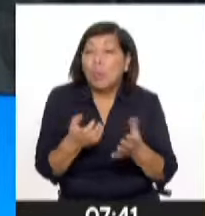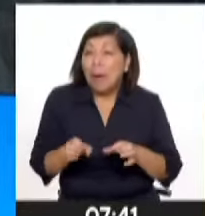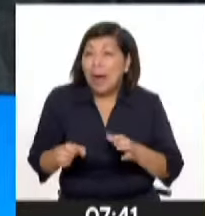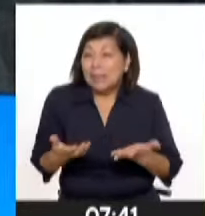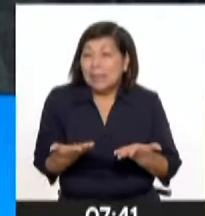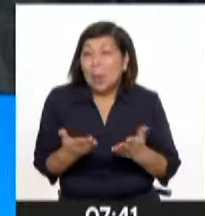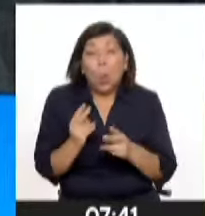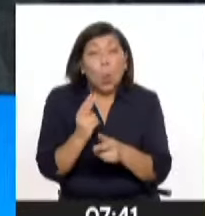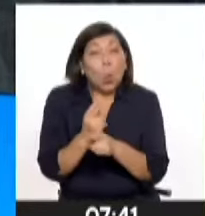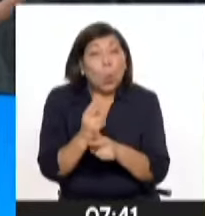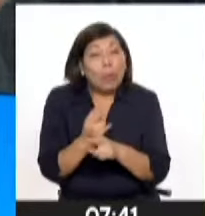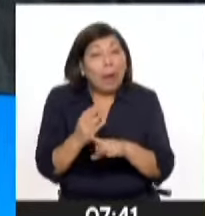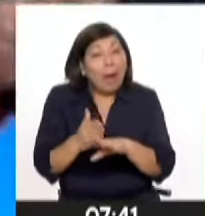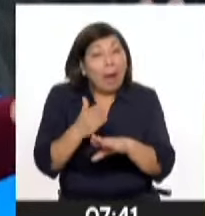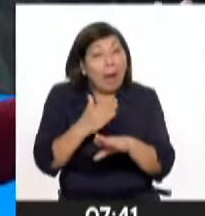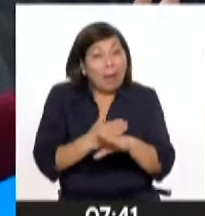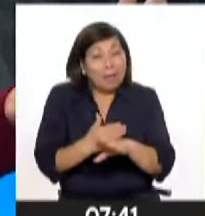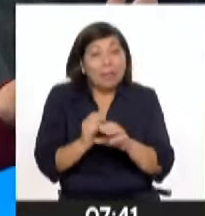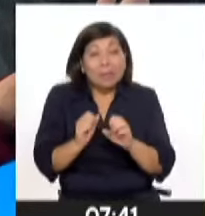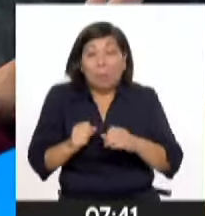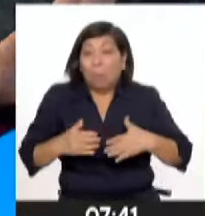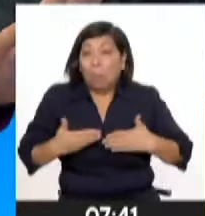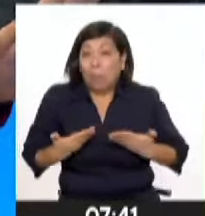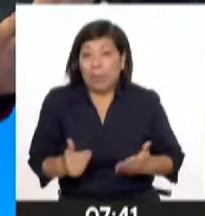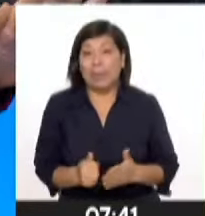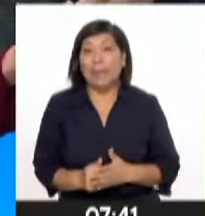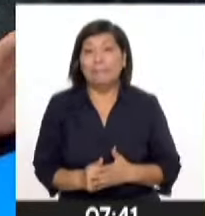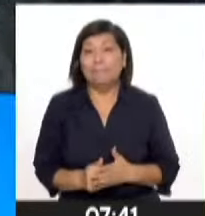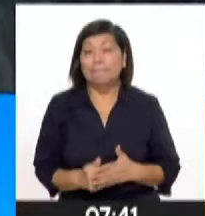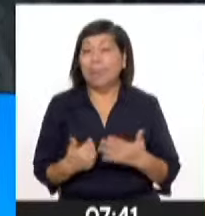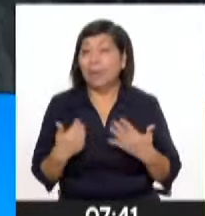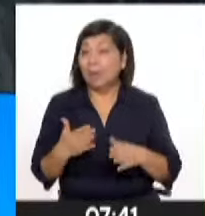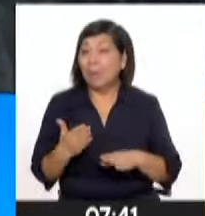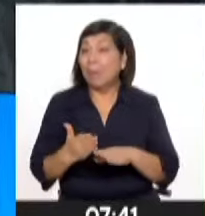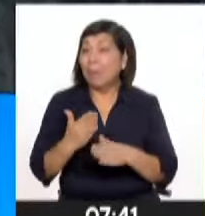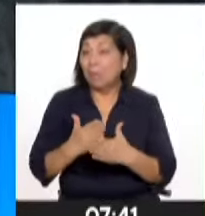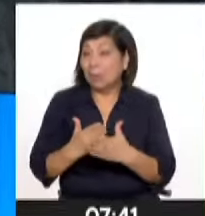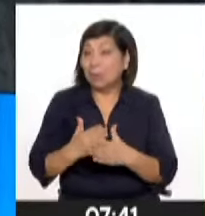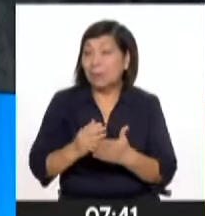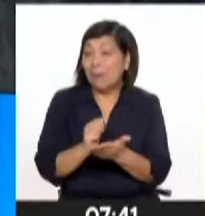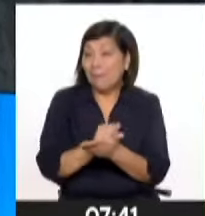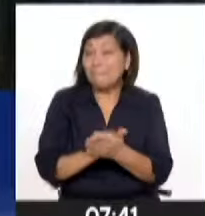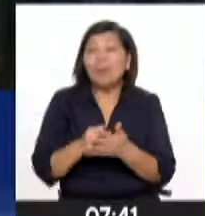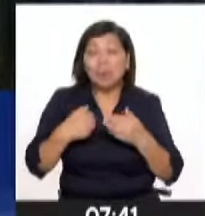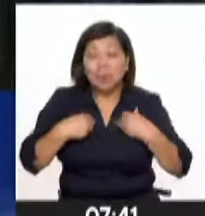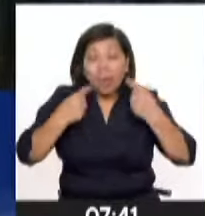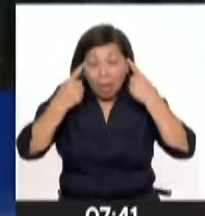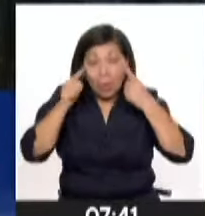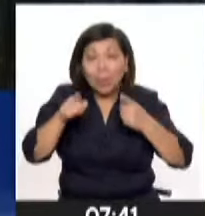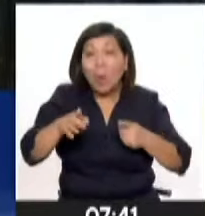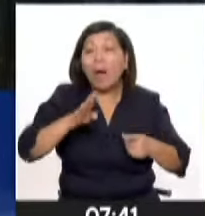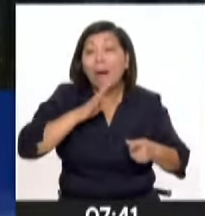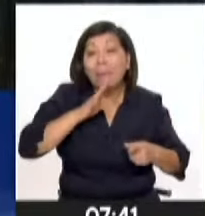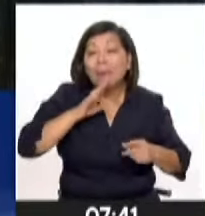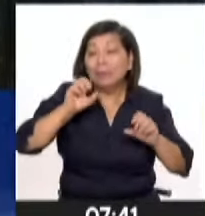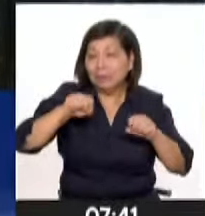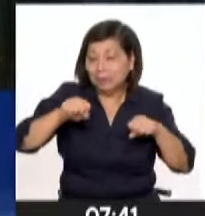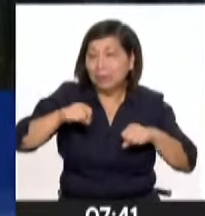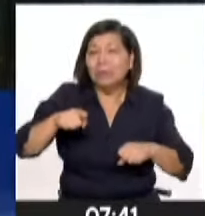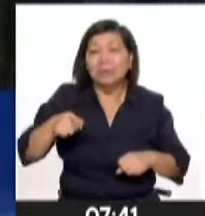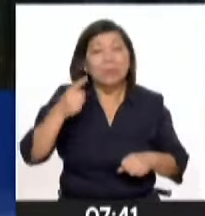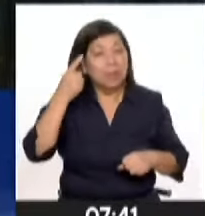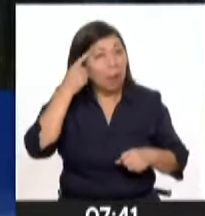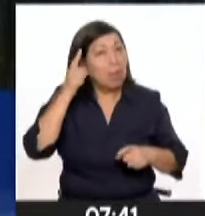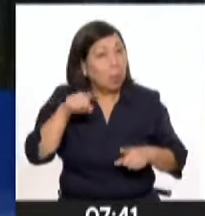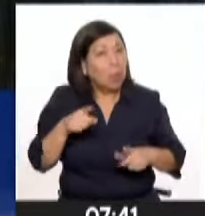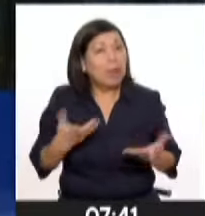acciones de prevención frente a lo que podría suceder ya en los próximos meses? Totalmente de acuerdo con lo que has manifestado.